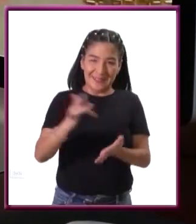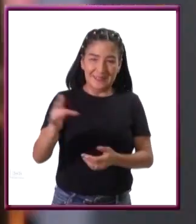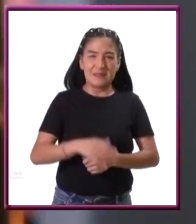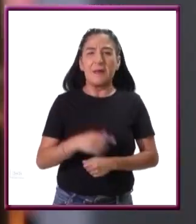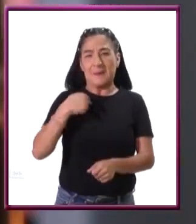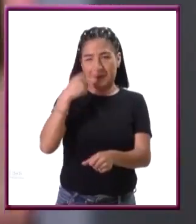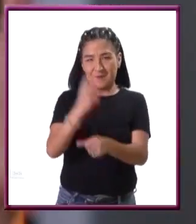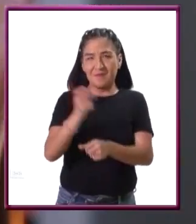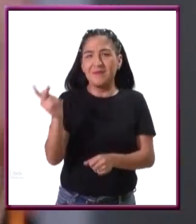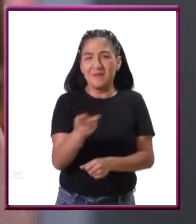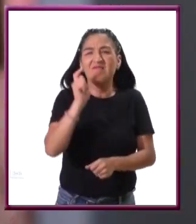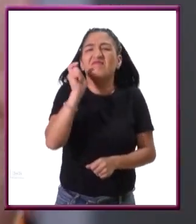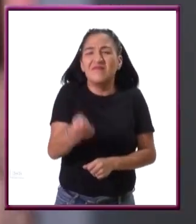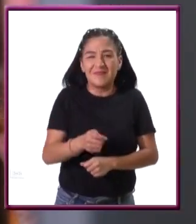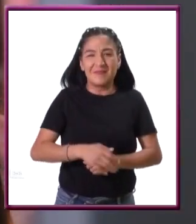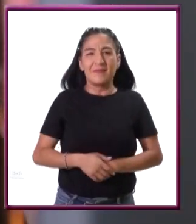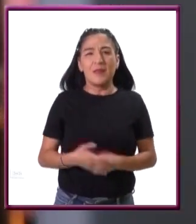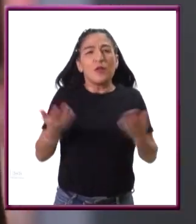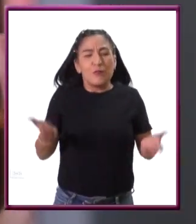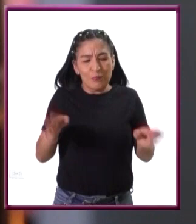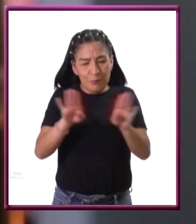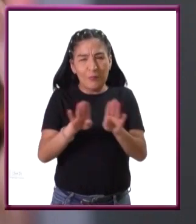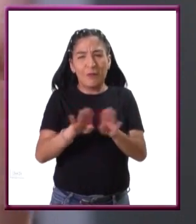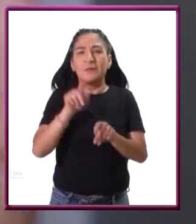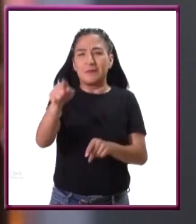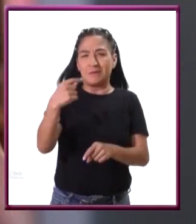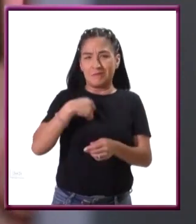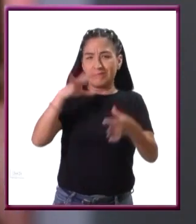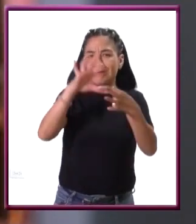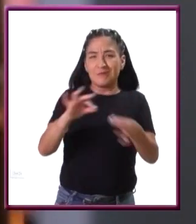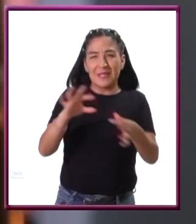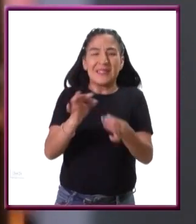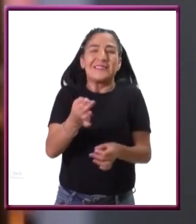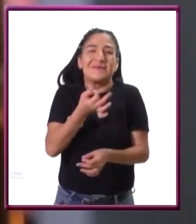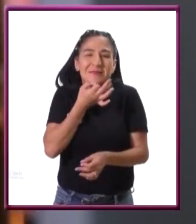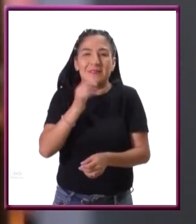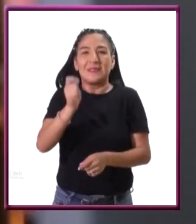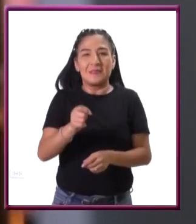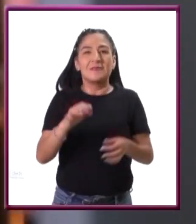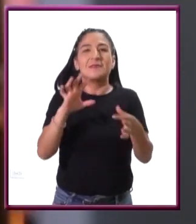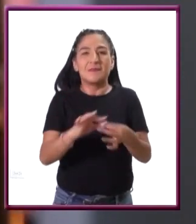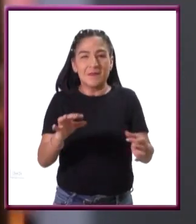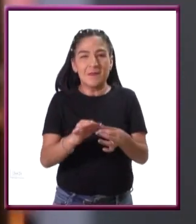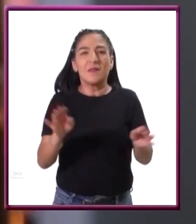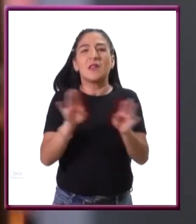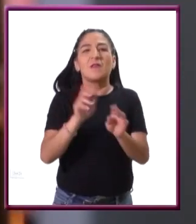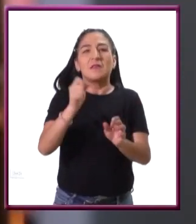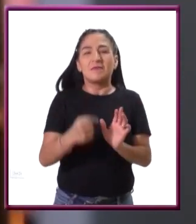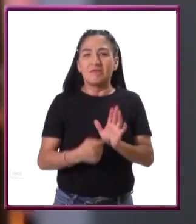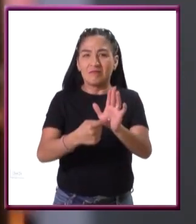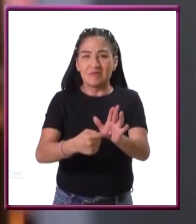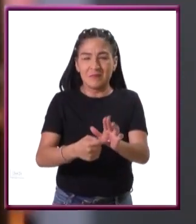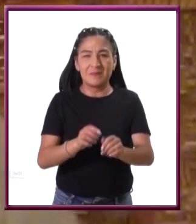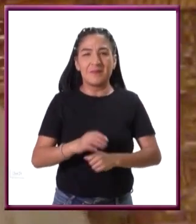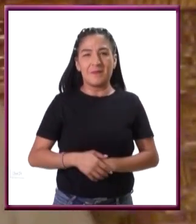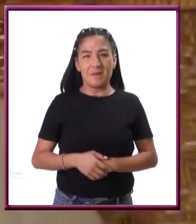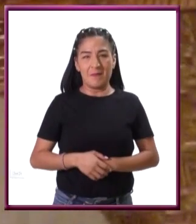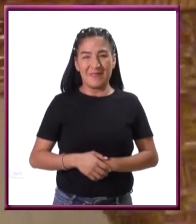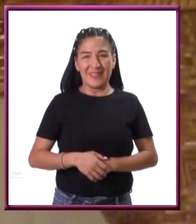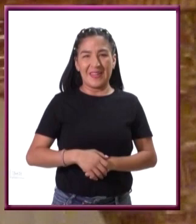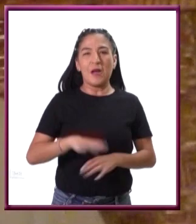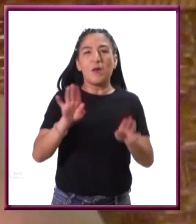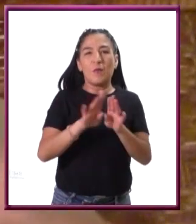es, ¿cómo nos podrías explicar en un par de minutos qué es el crecimiento exponencial? El crecimiento exponencial,